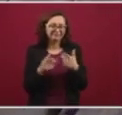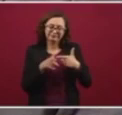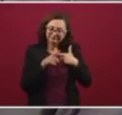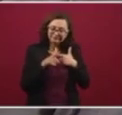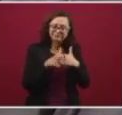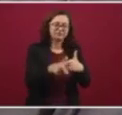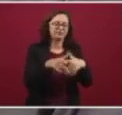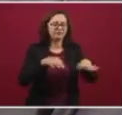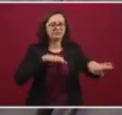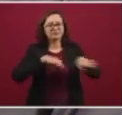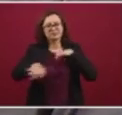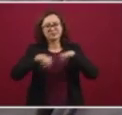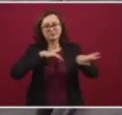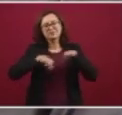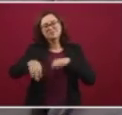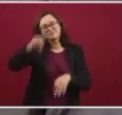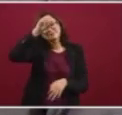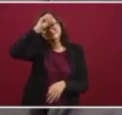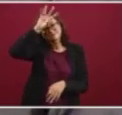porque